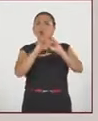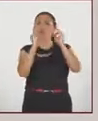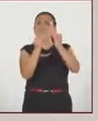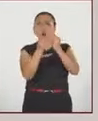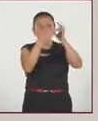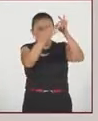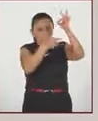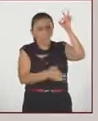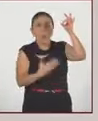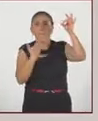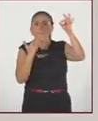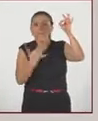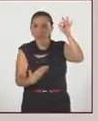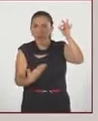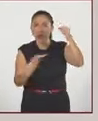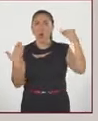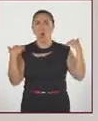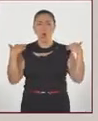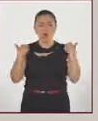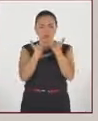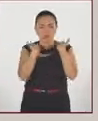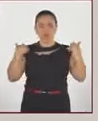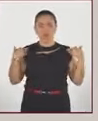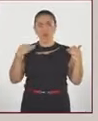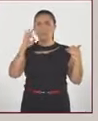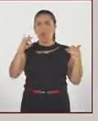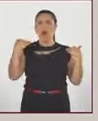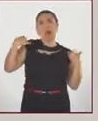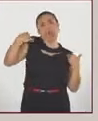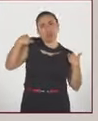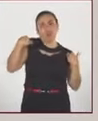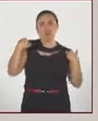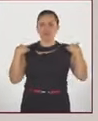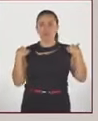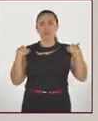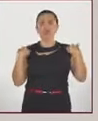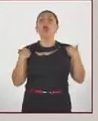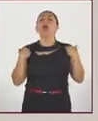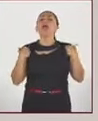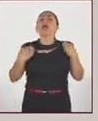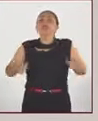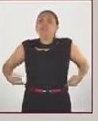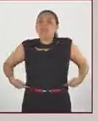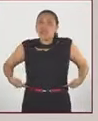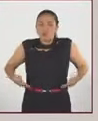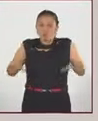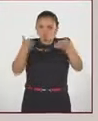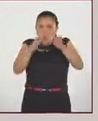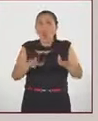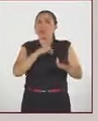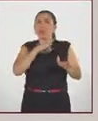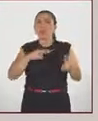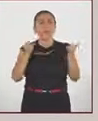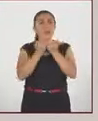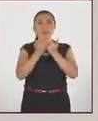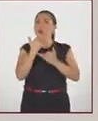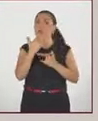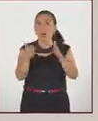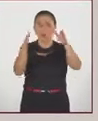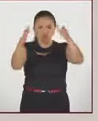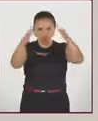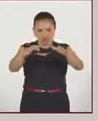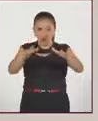simetría corporal, los hombros a la misma altura, la cintura también debe de ser a la misma altura,